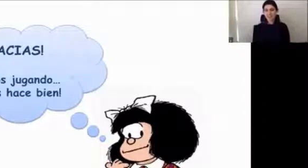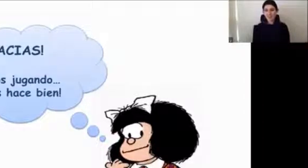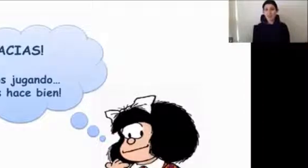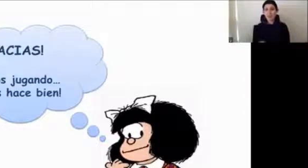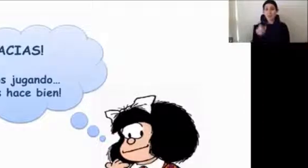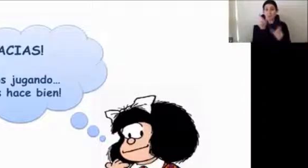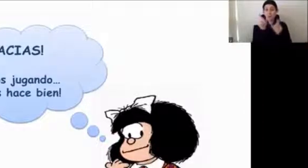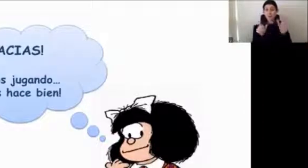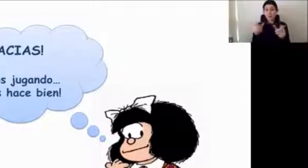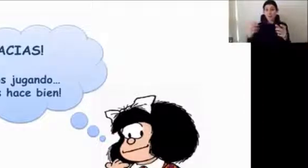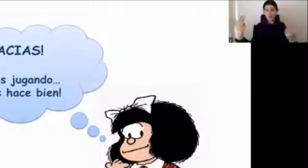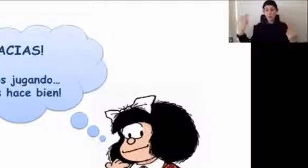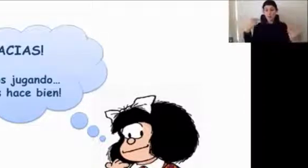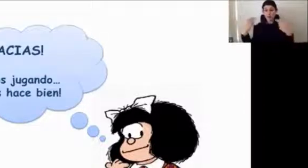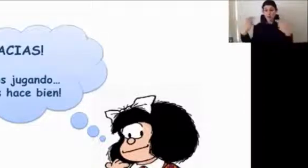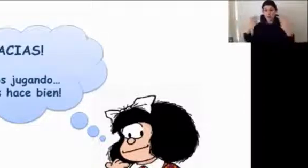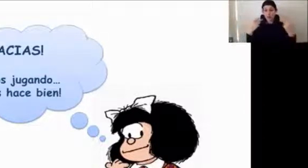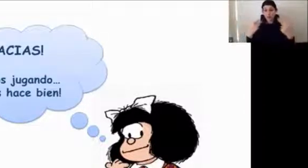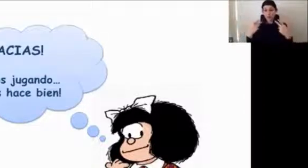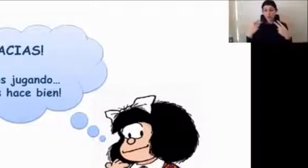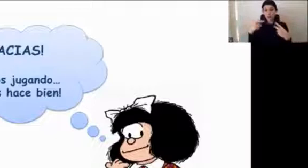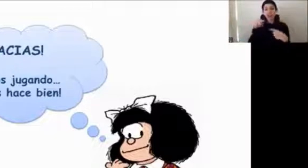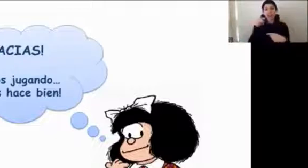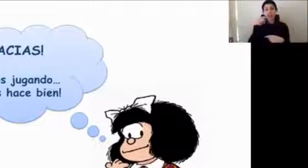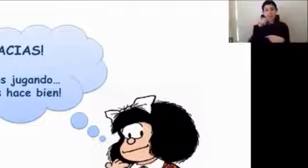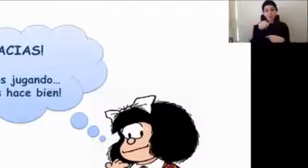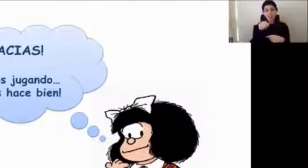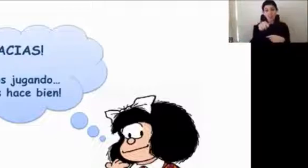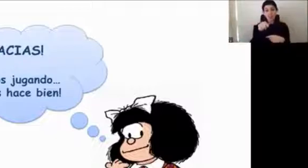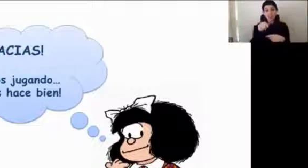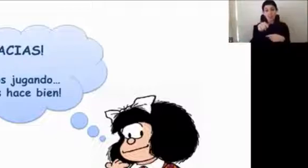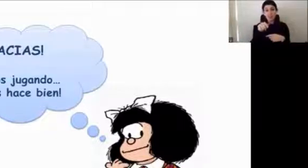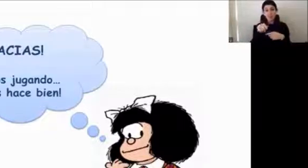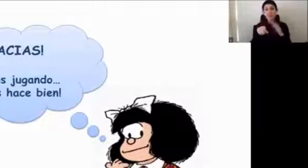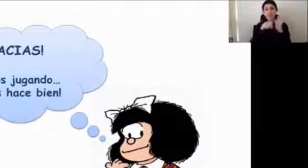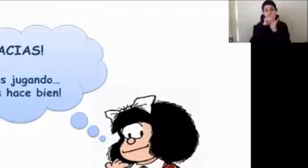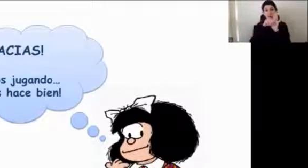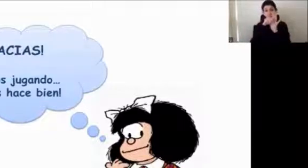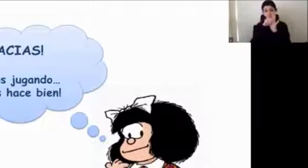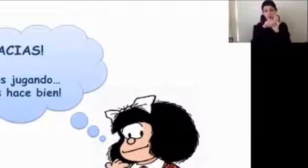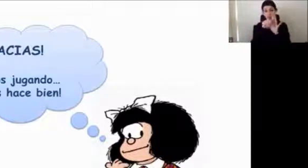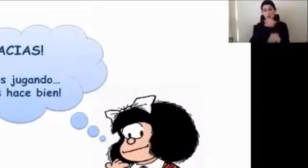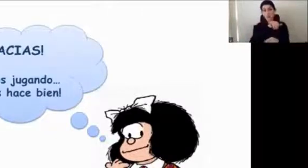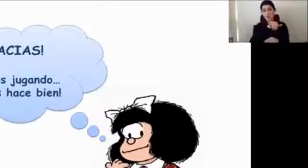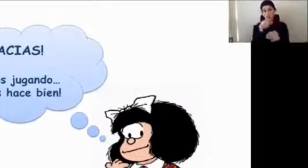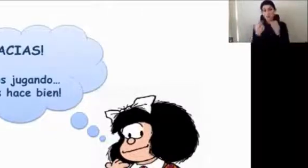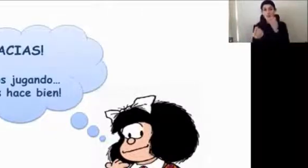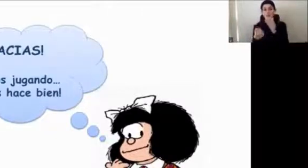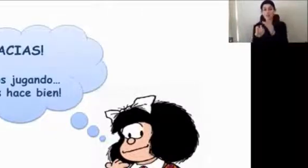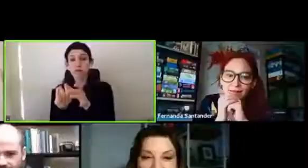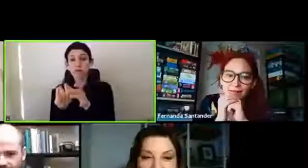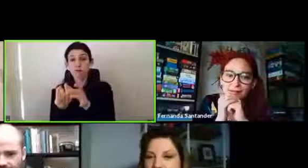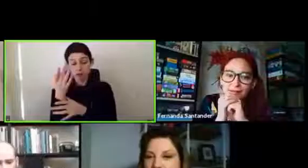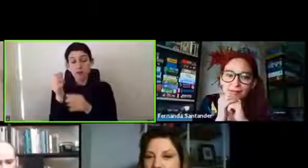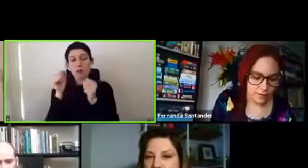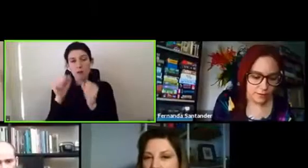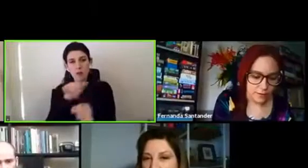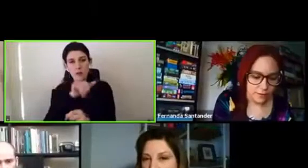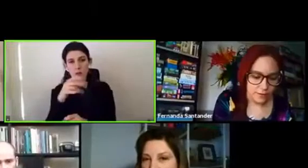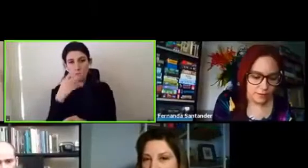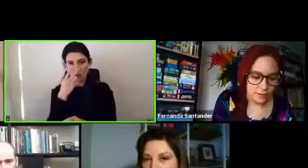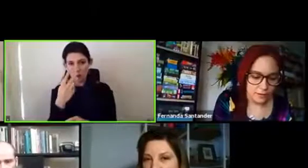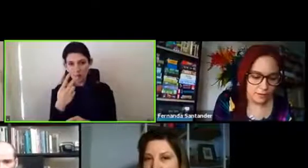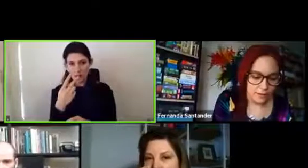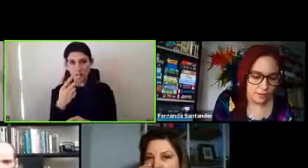viendo, y es que el webinar va a quedar grabado para que lo puedan ver después, y pueden ir escribiendo sus preguntas en el chat